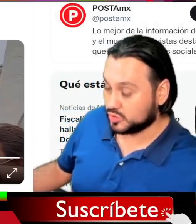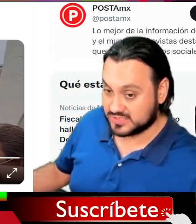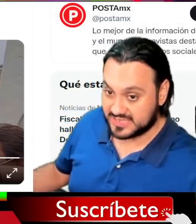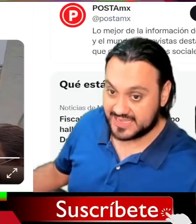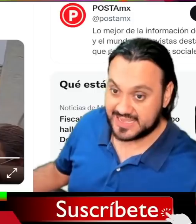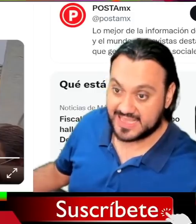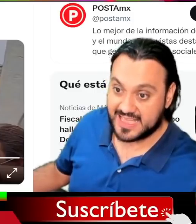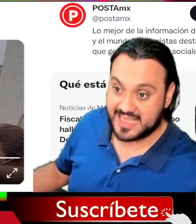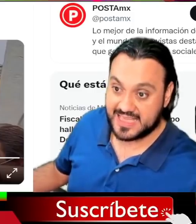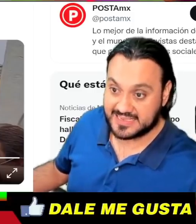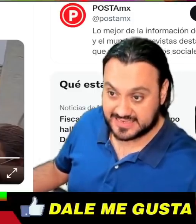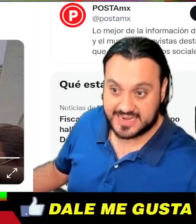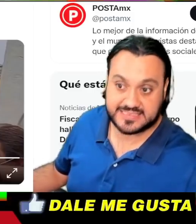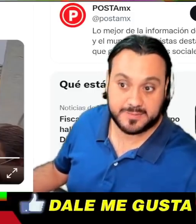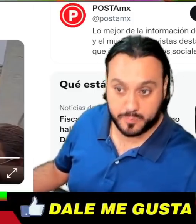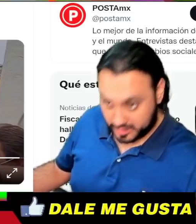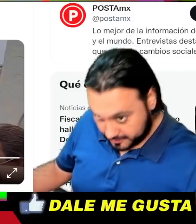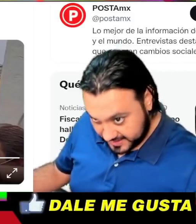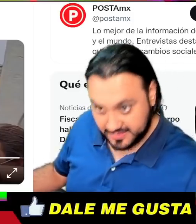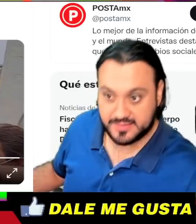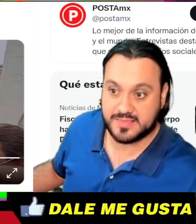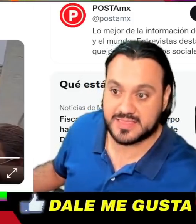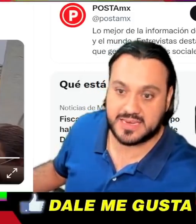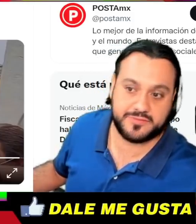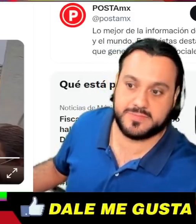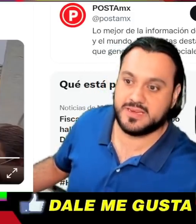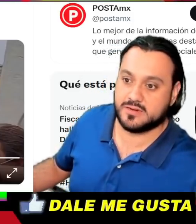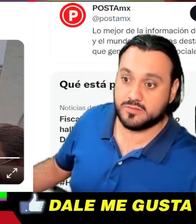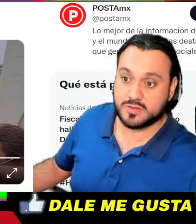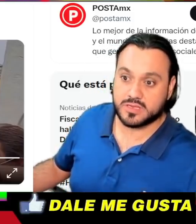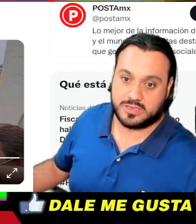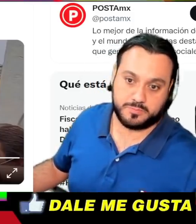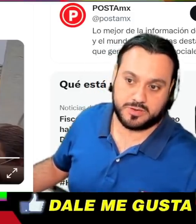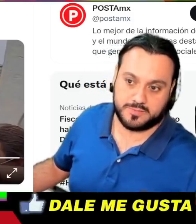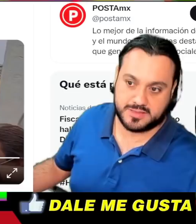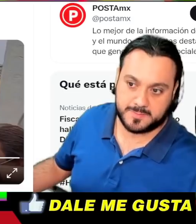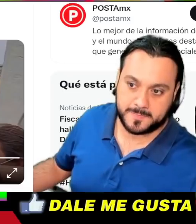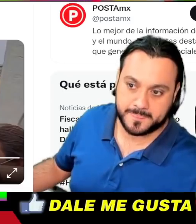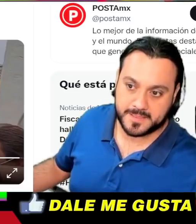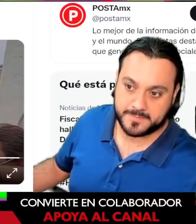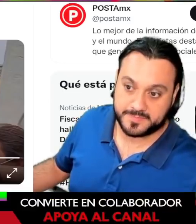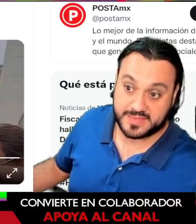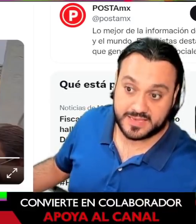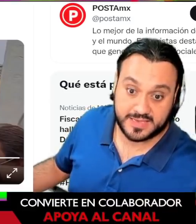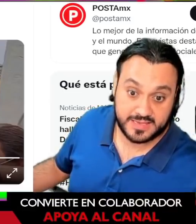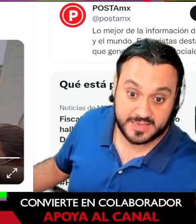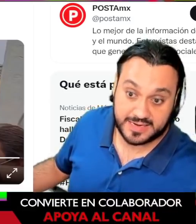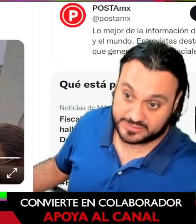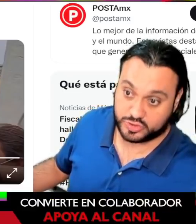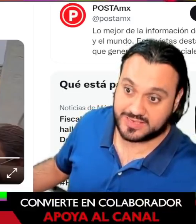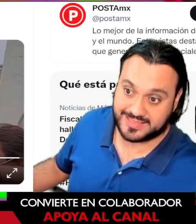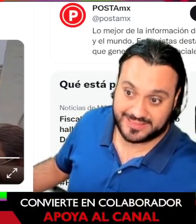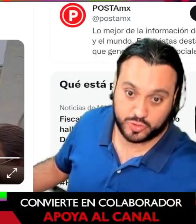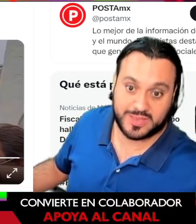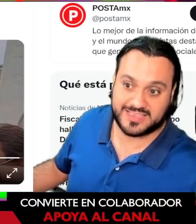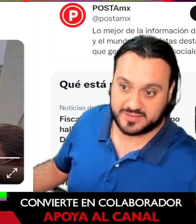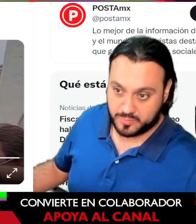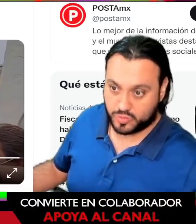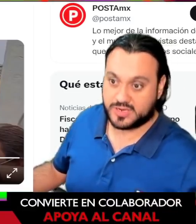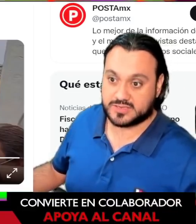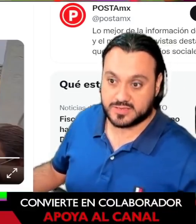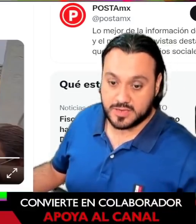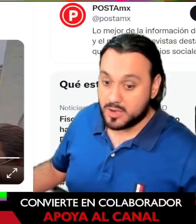pronto se esclarezca por el bien de la familia, ¿no? Y por el bien de la sociedad, de todas